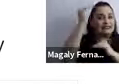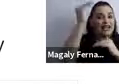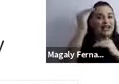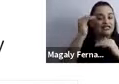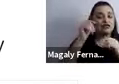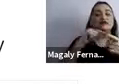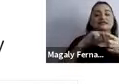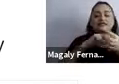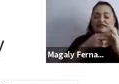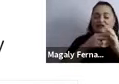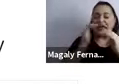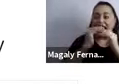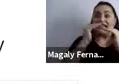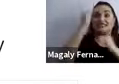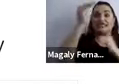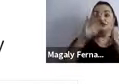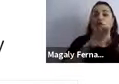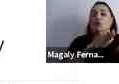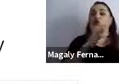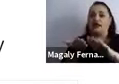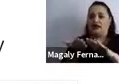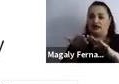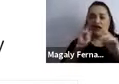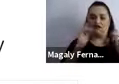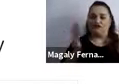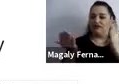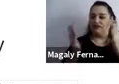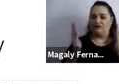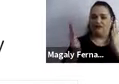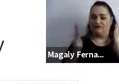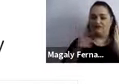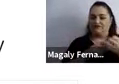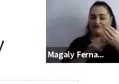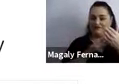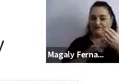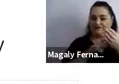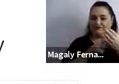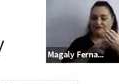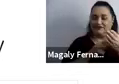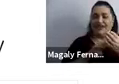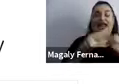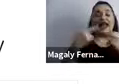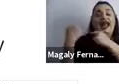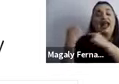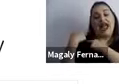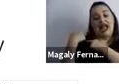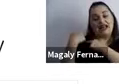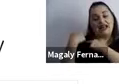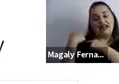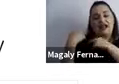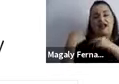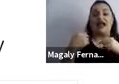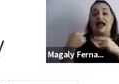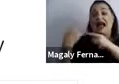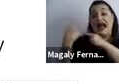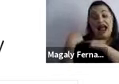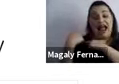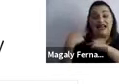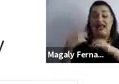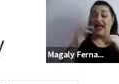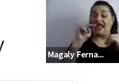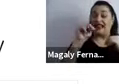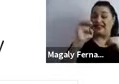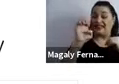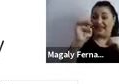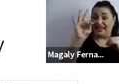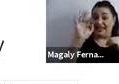exceso de mortalidad en relación a esos referentes de equidad, lo llamamos carga neta de inequidad. La carga neta de inequidad,